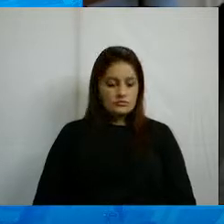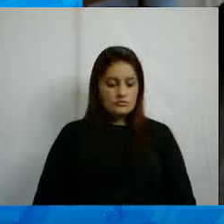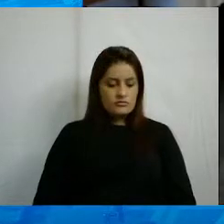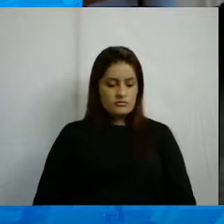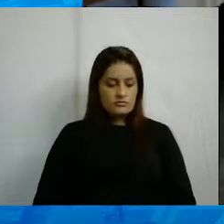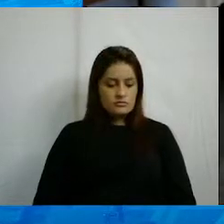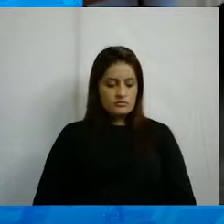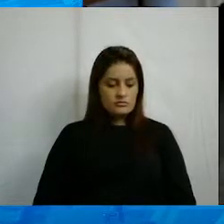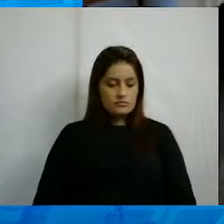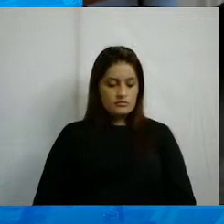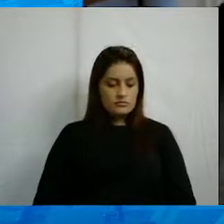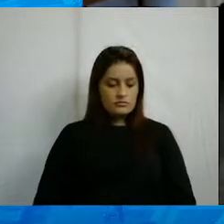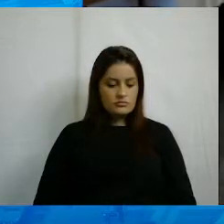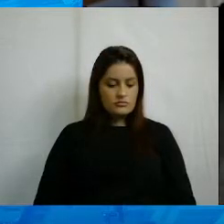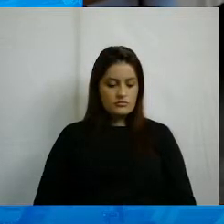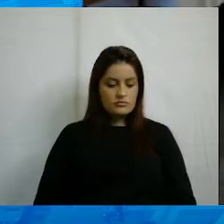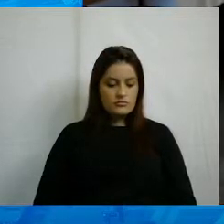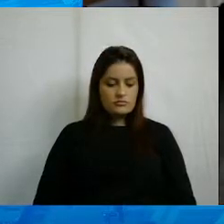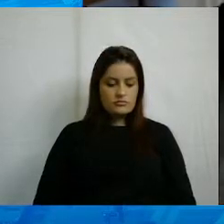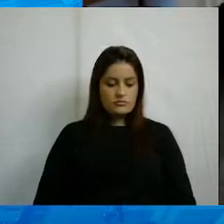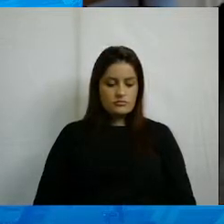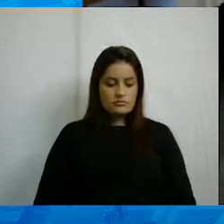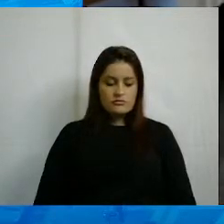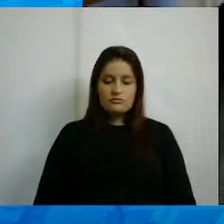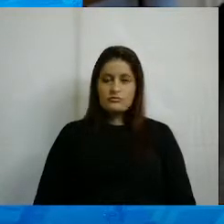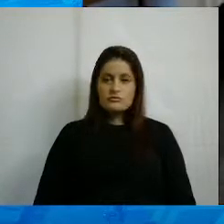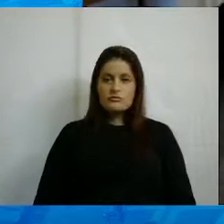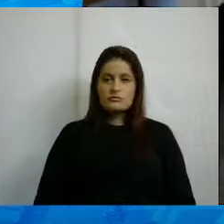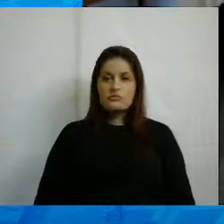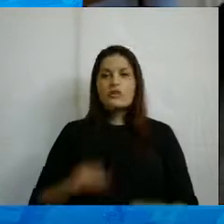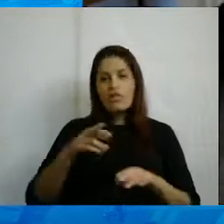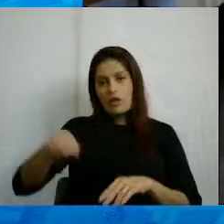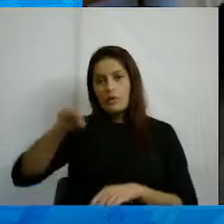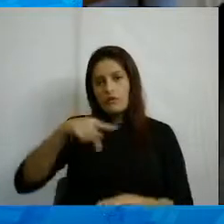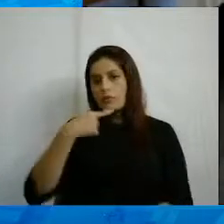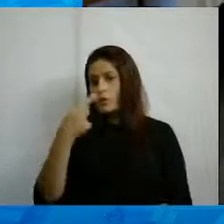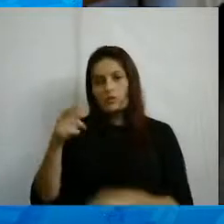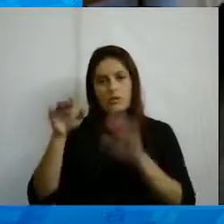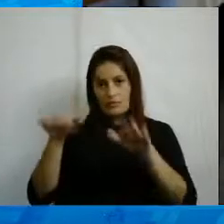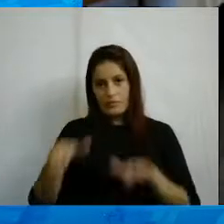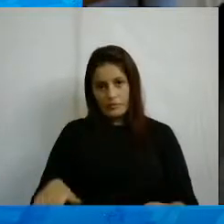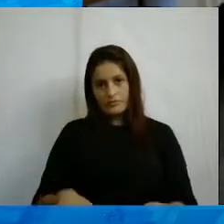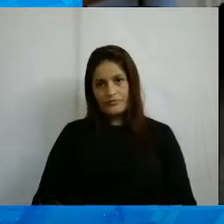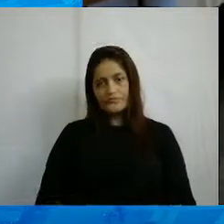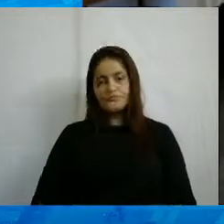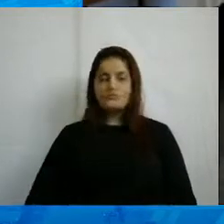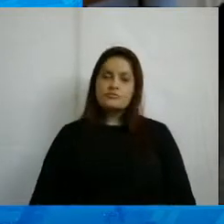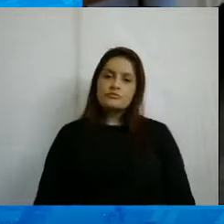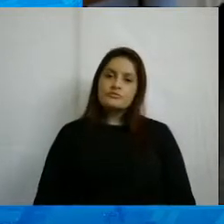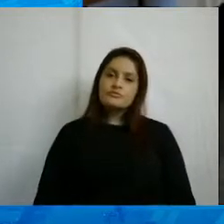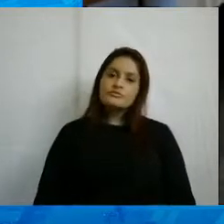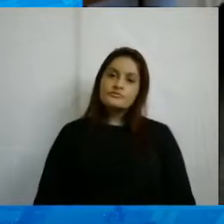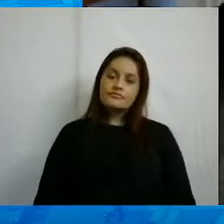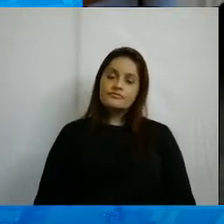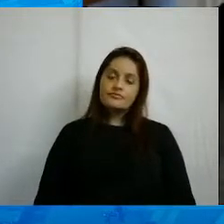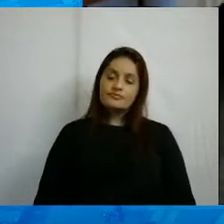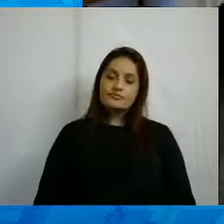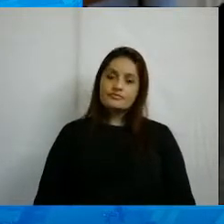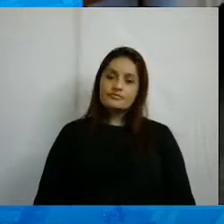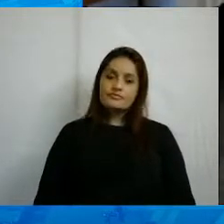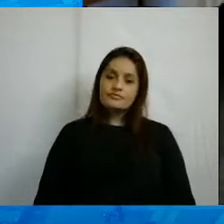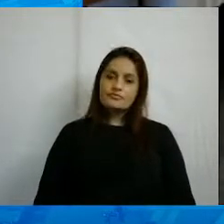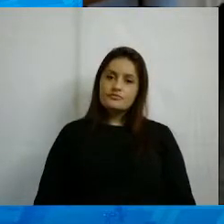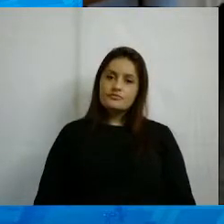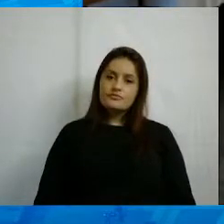delegaciones. Y luego eso, lo de la recarga, si es que, ¿cómo se considera aquello? Solamente eso, alcaldesa. Gracias.